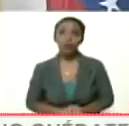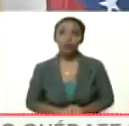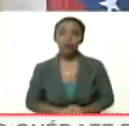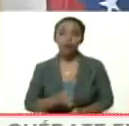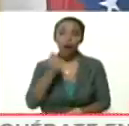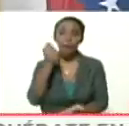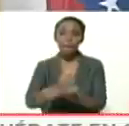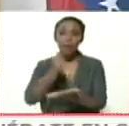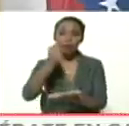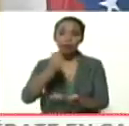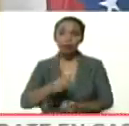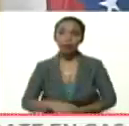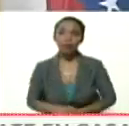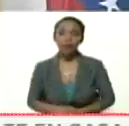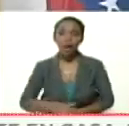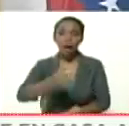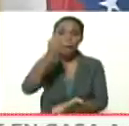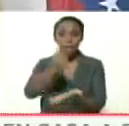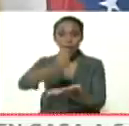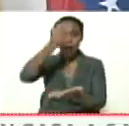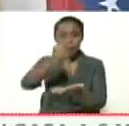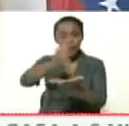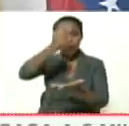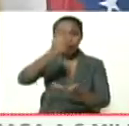Amén, amén, amén.